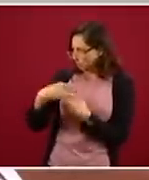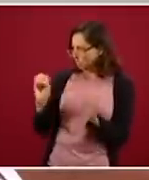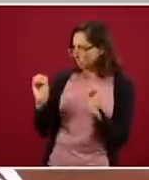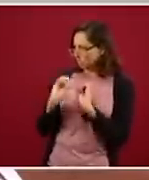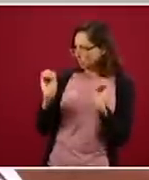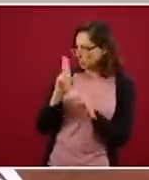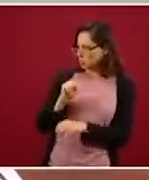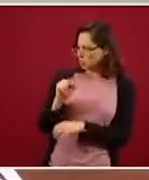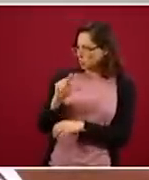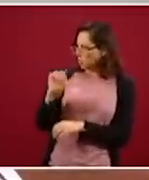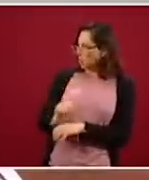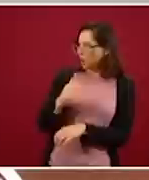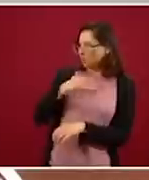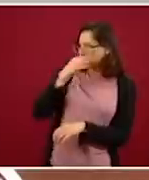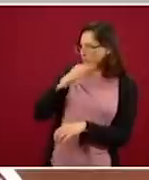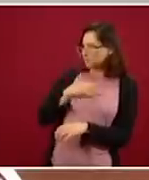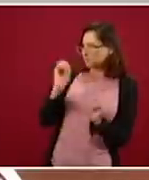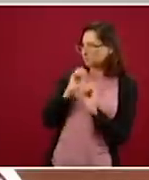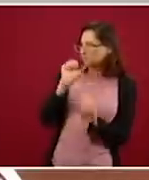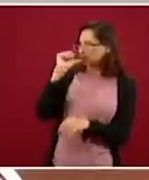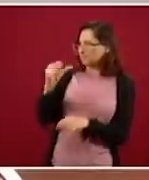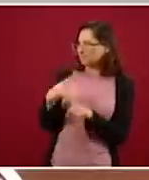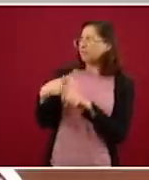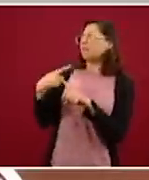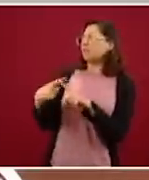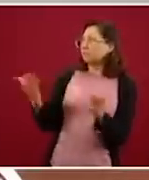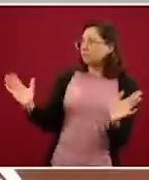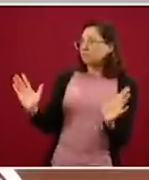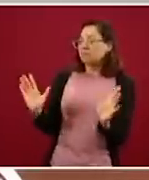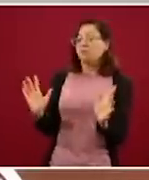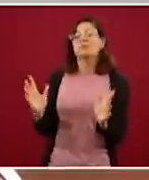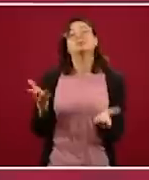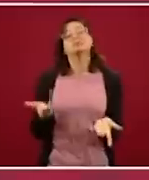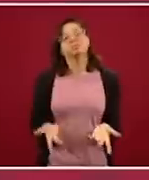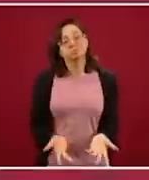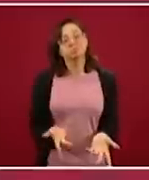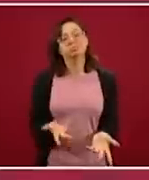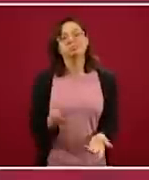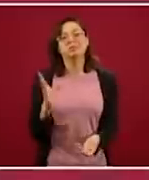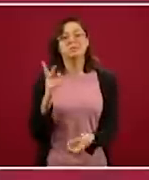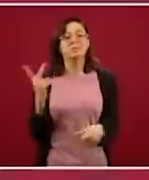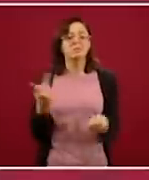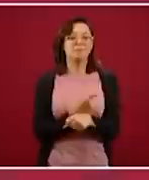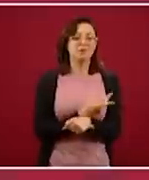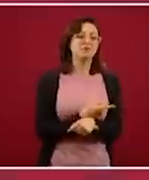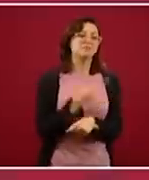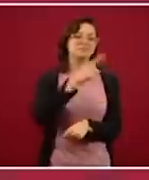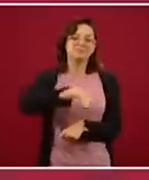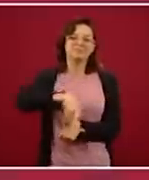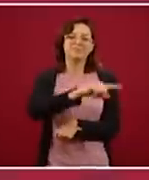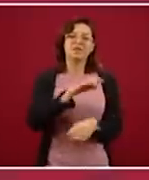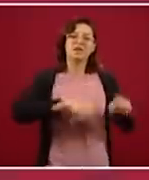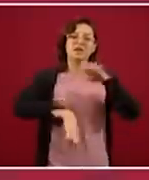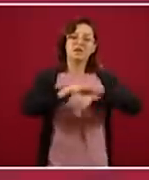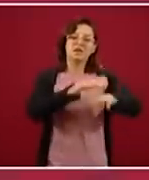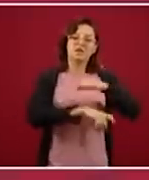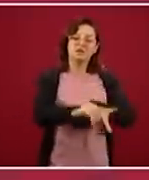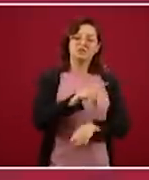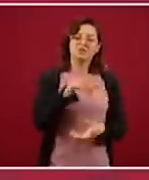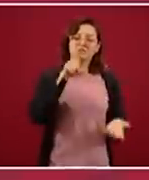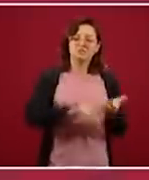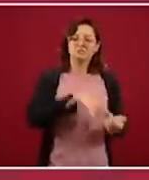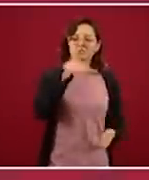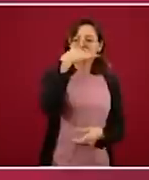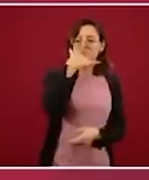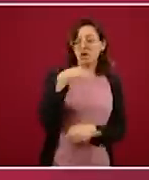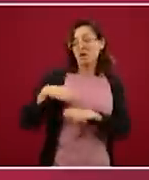sido depositado en Panamá. Entonces, el problema con las empresas fachada es competencia desleal para el empresariado mexicano, porque finalmente están vinculadas con actos de corrupción,